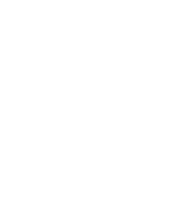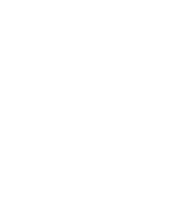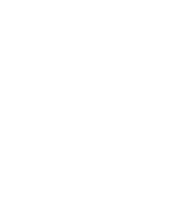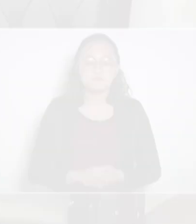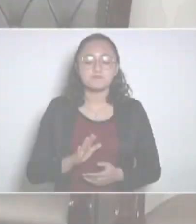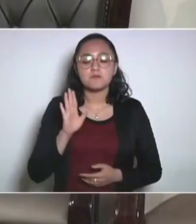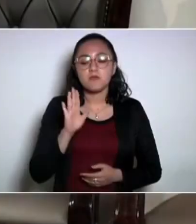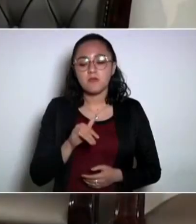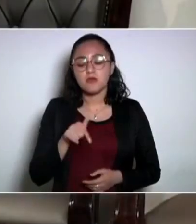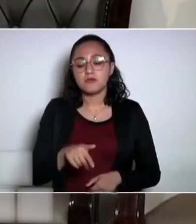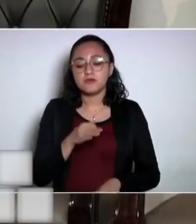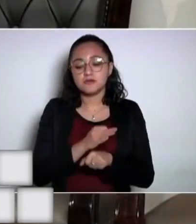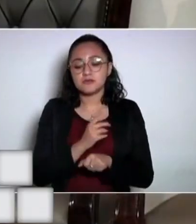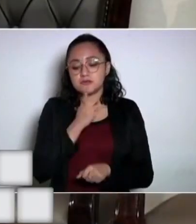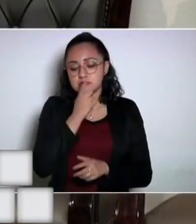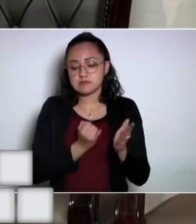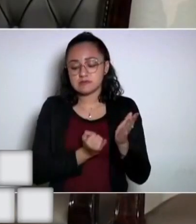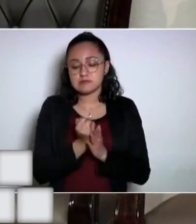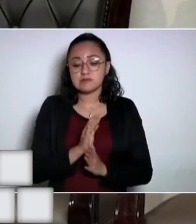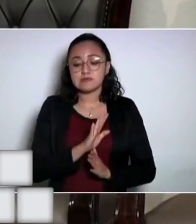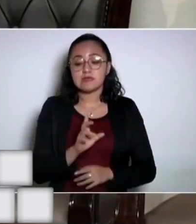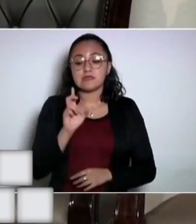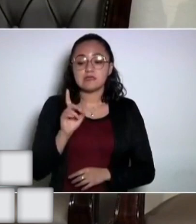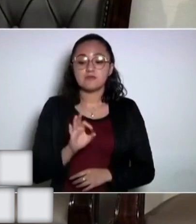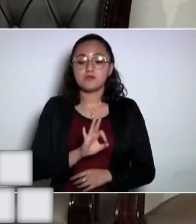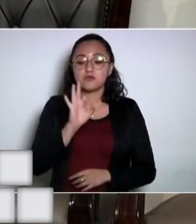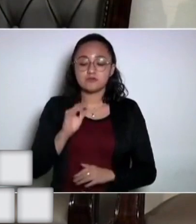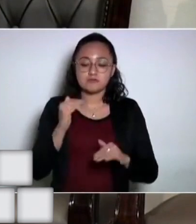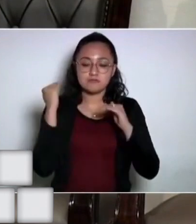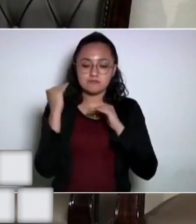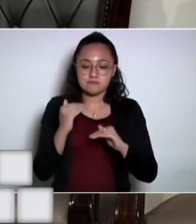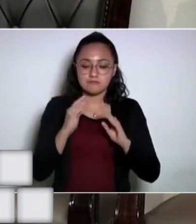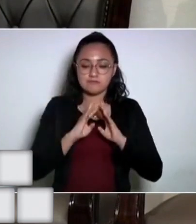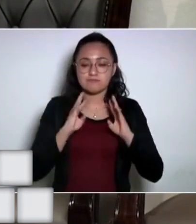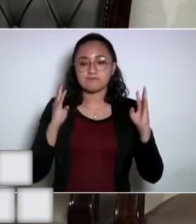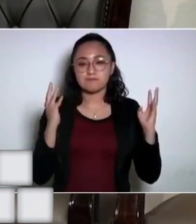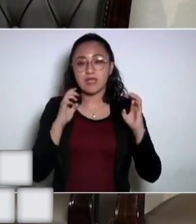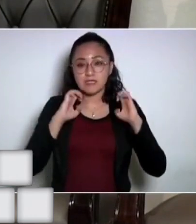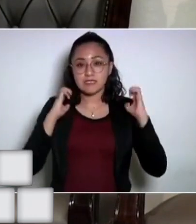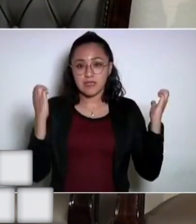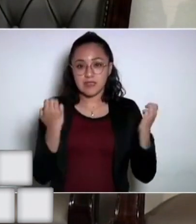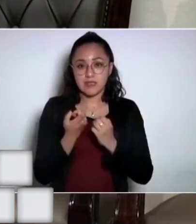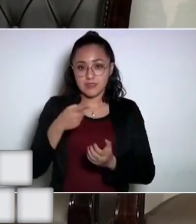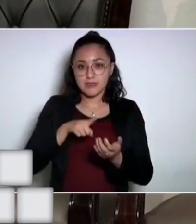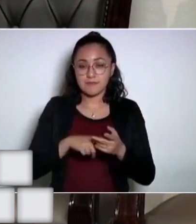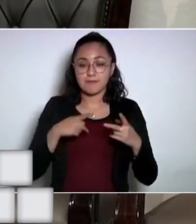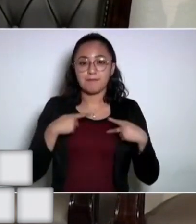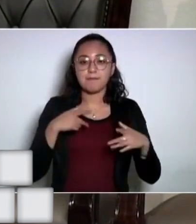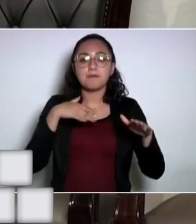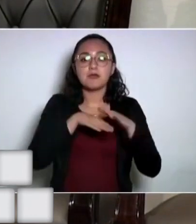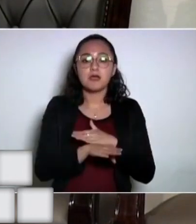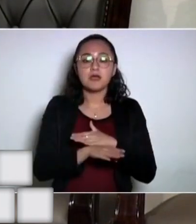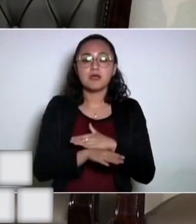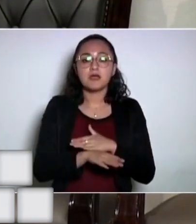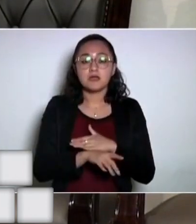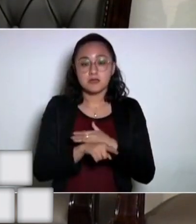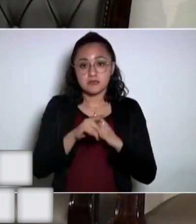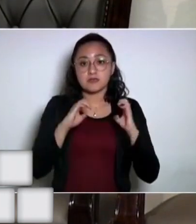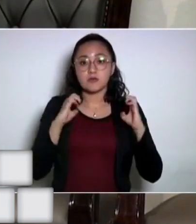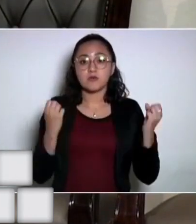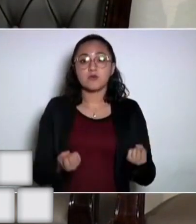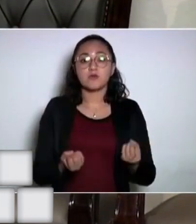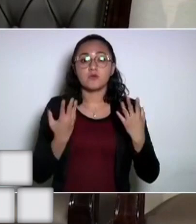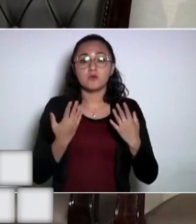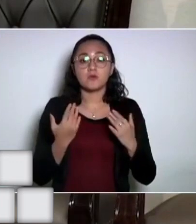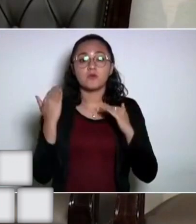se definió un 30 por ciento de aforo es decir que podrían entrar al estadio